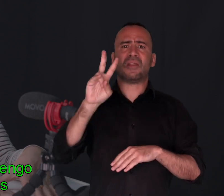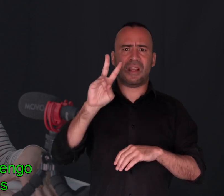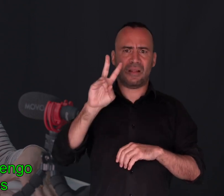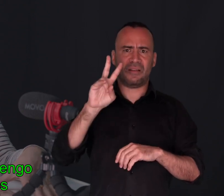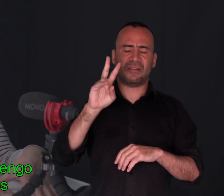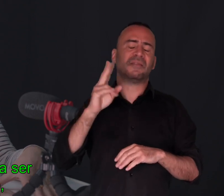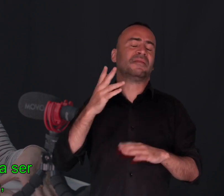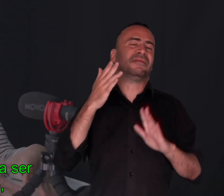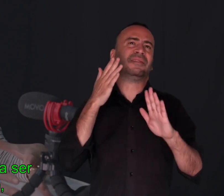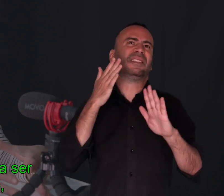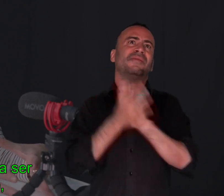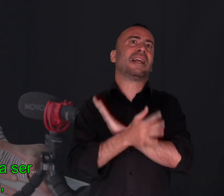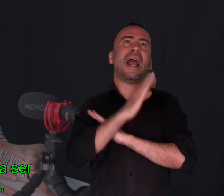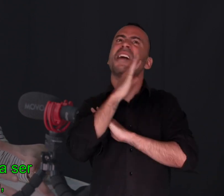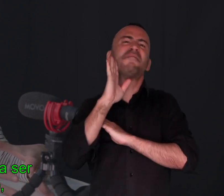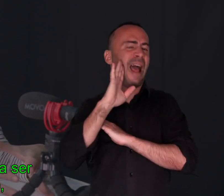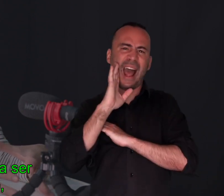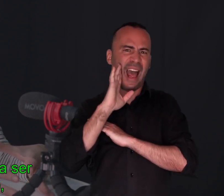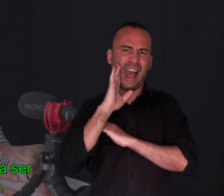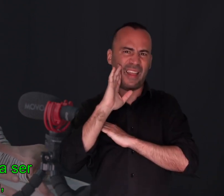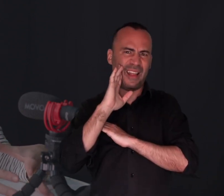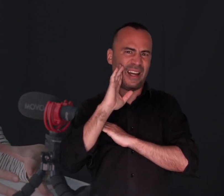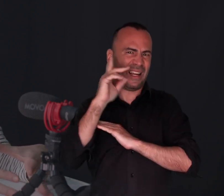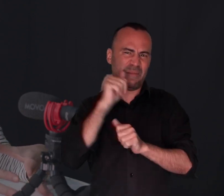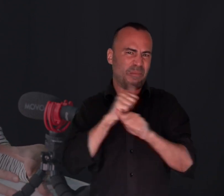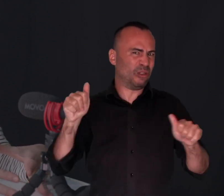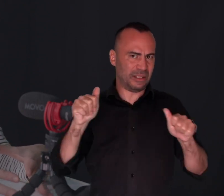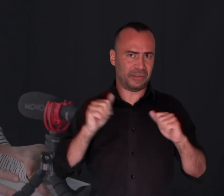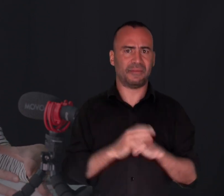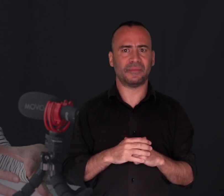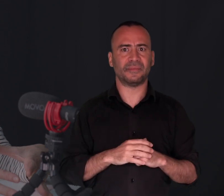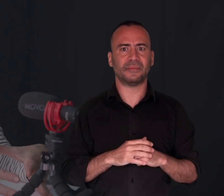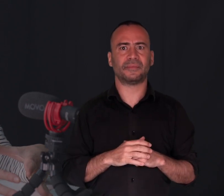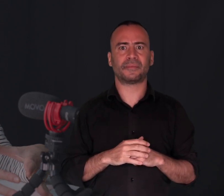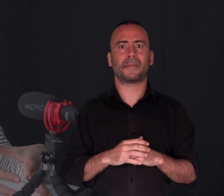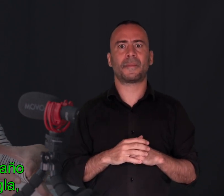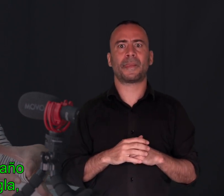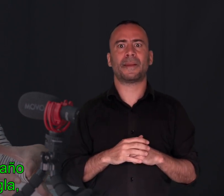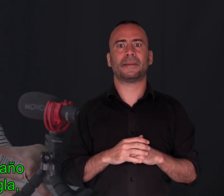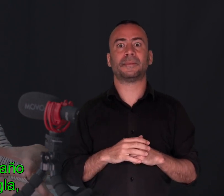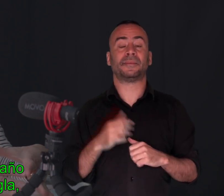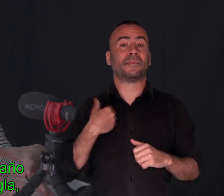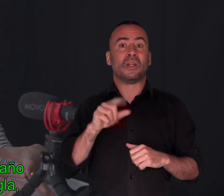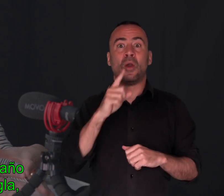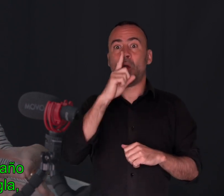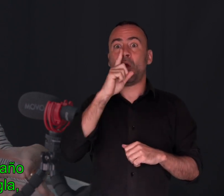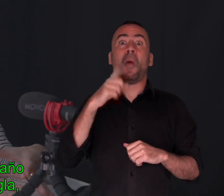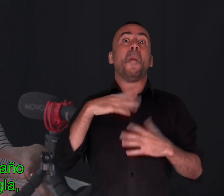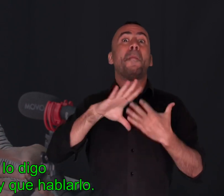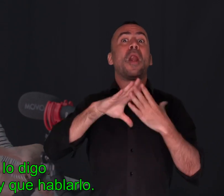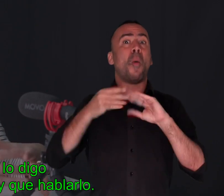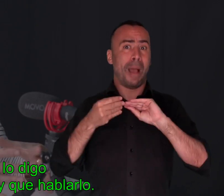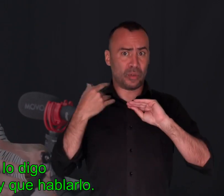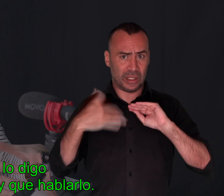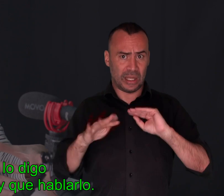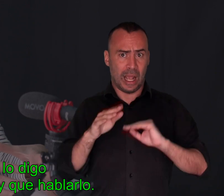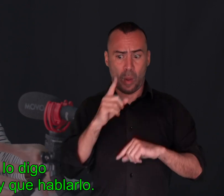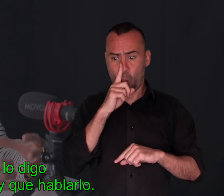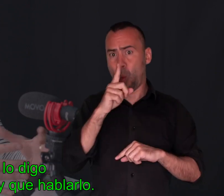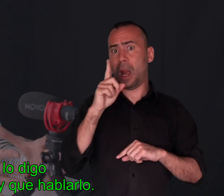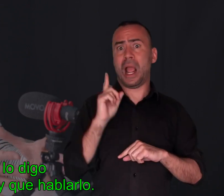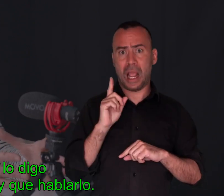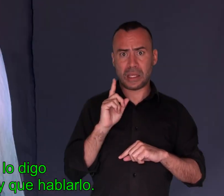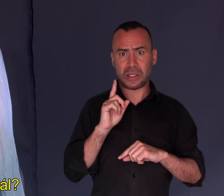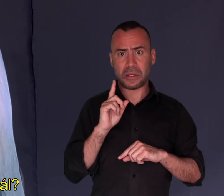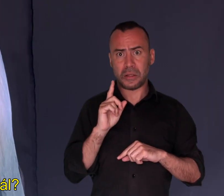52 años ya no voy a ser madre eh llevo un año sin la regla que también lo digo